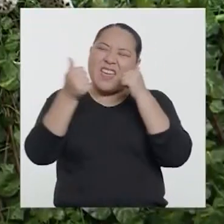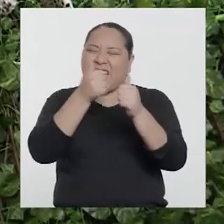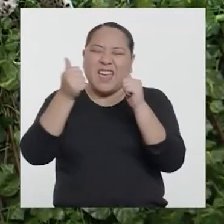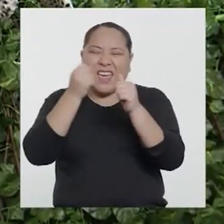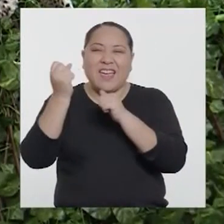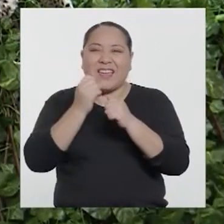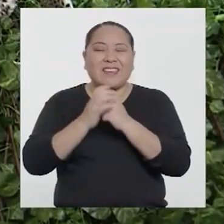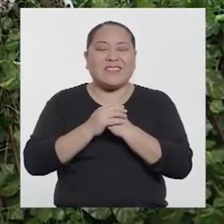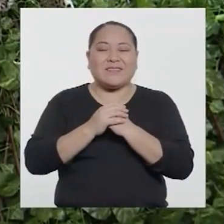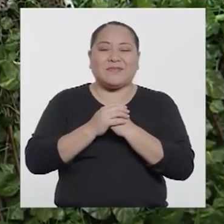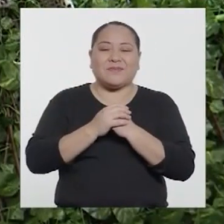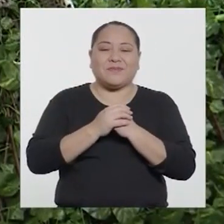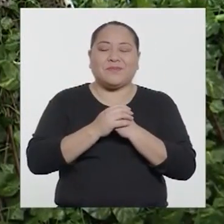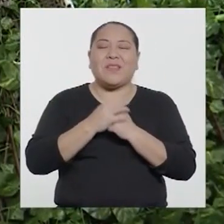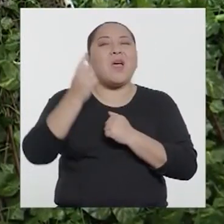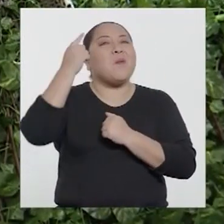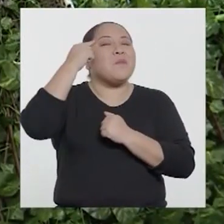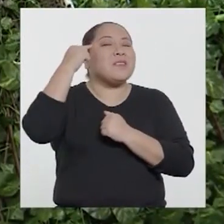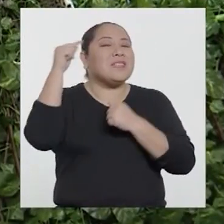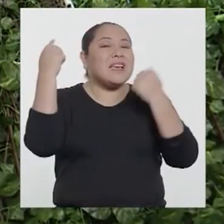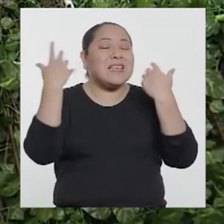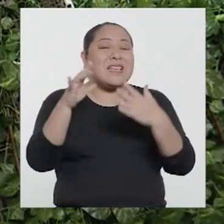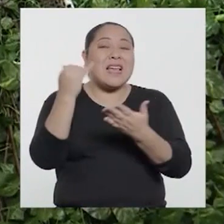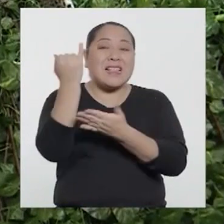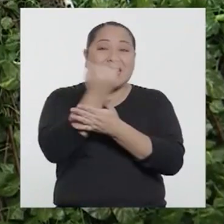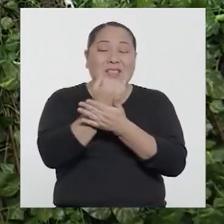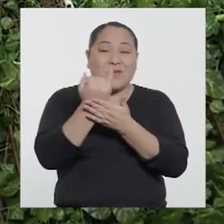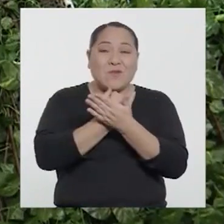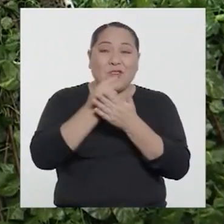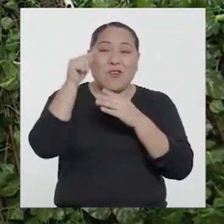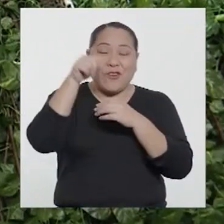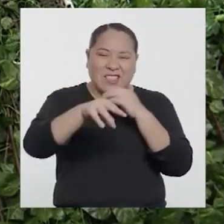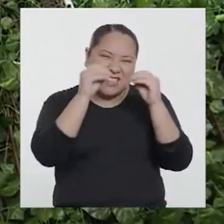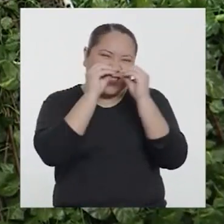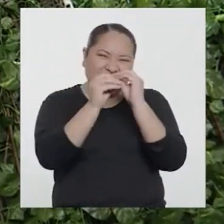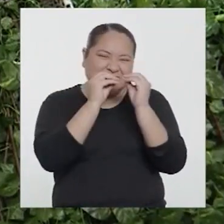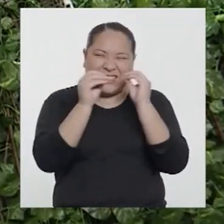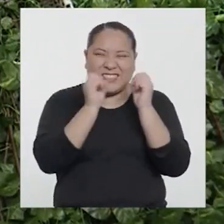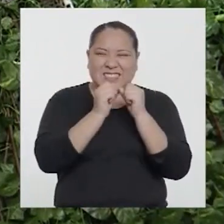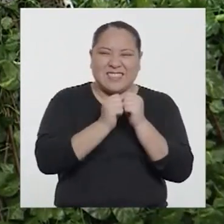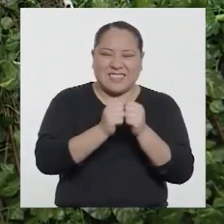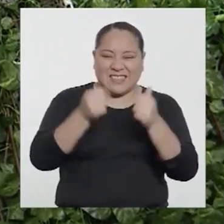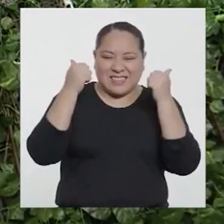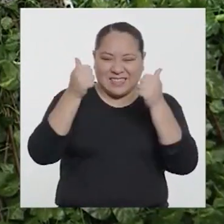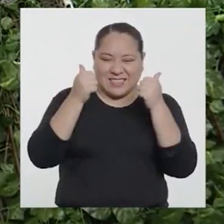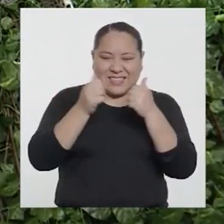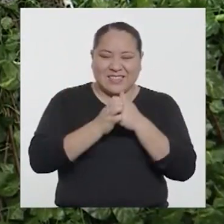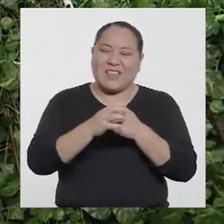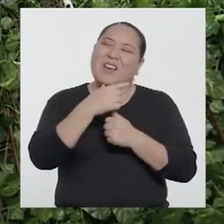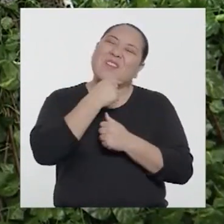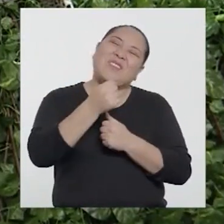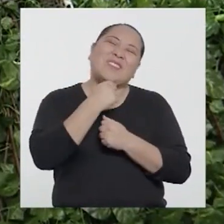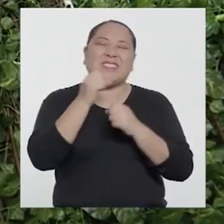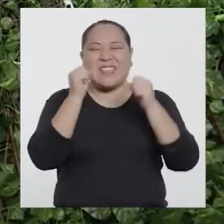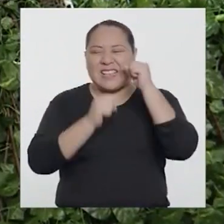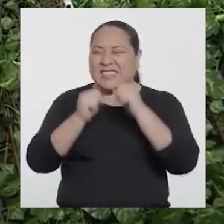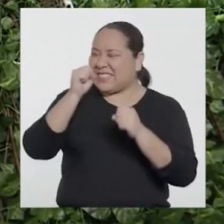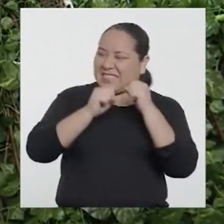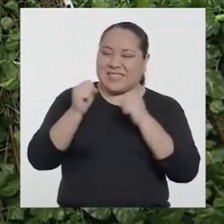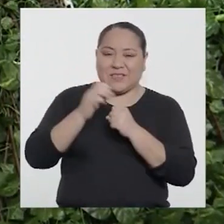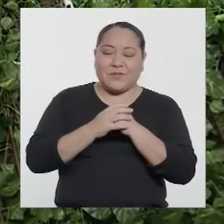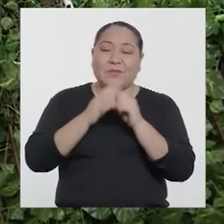¡Genial! ¡Sí! Creo que ya tenemos el dibujo de nuestra solución. ¡Me encanta!